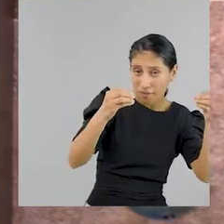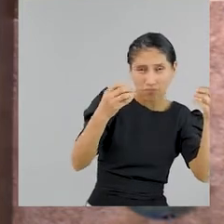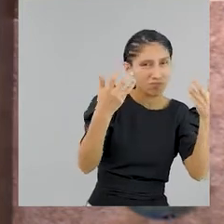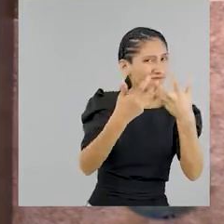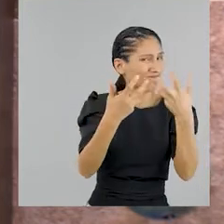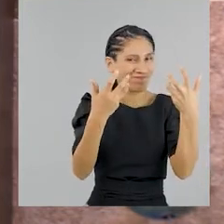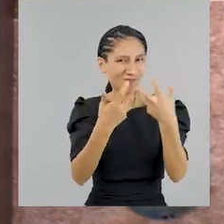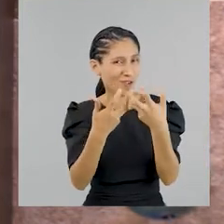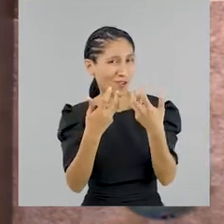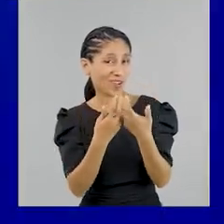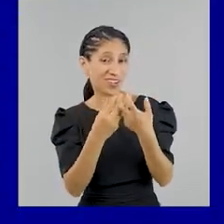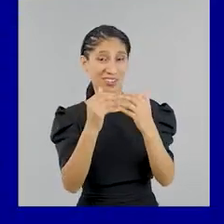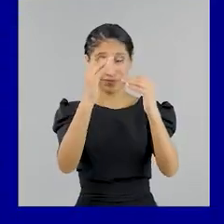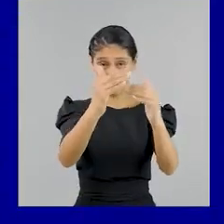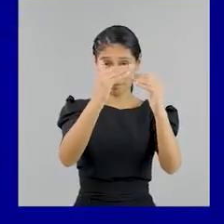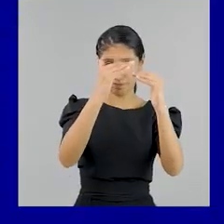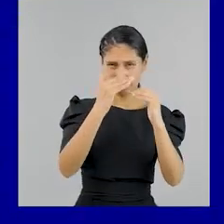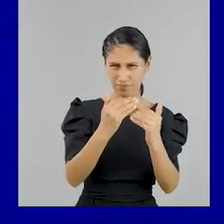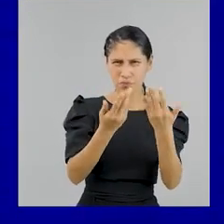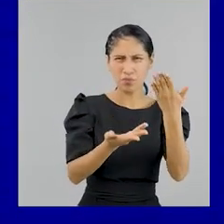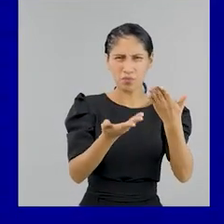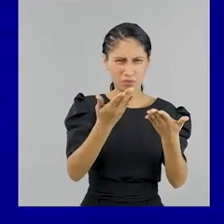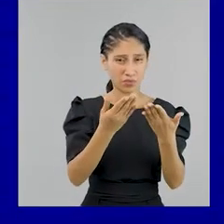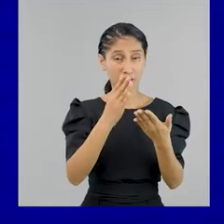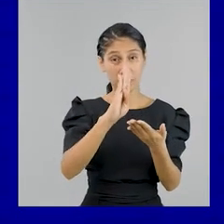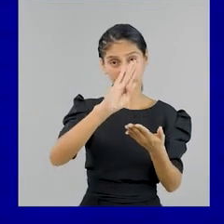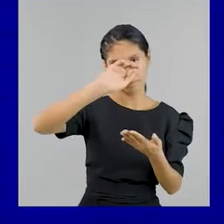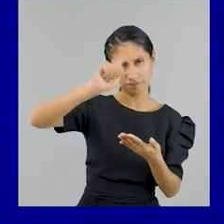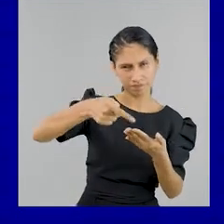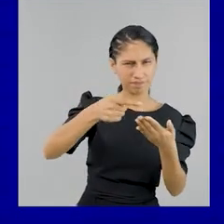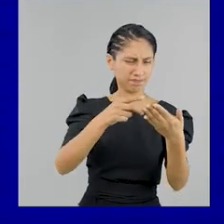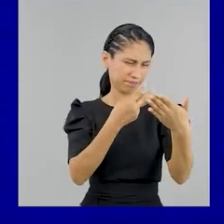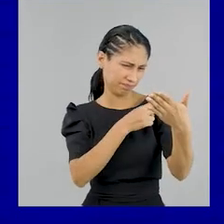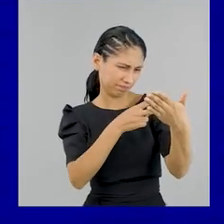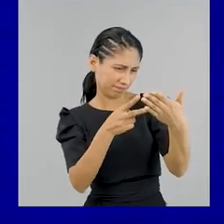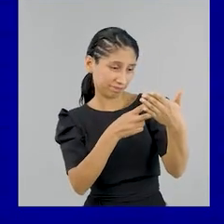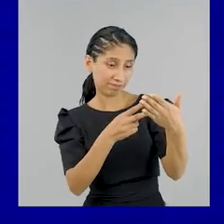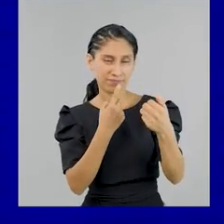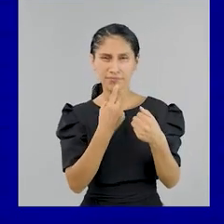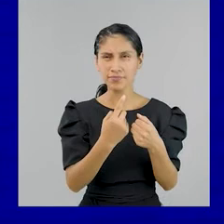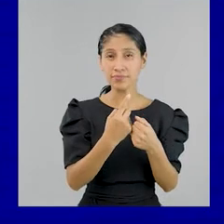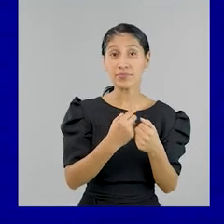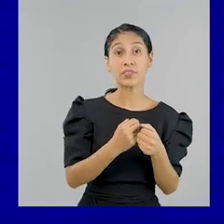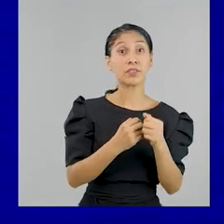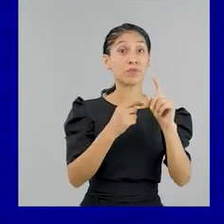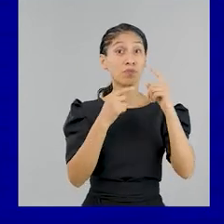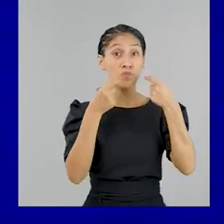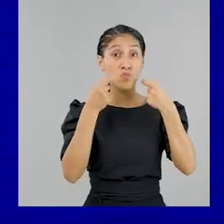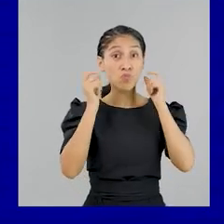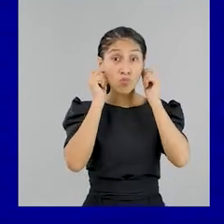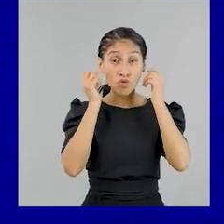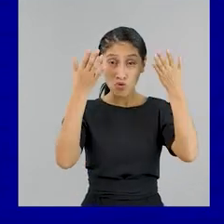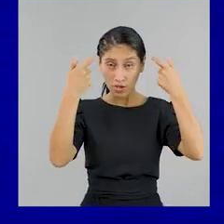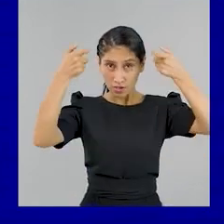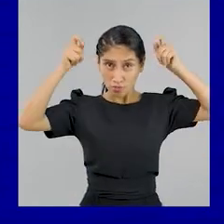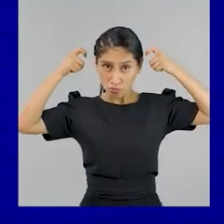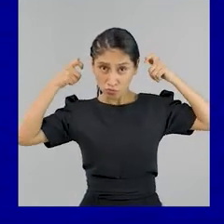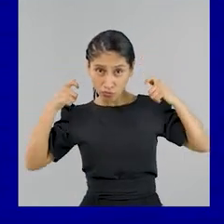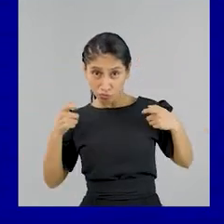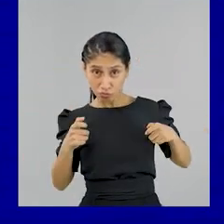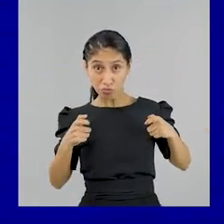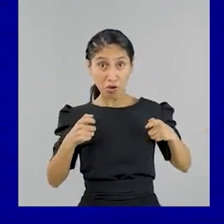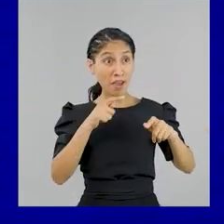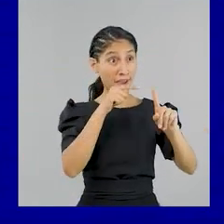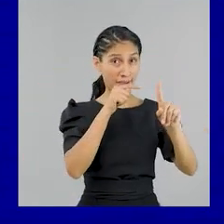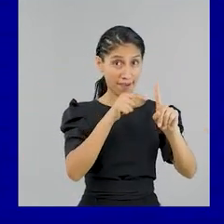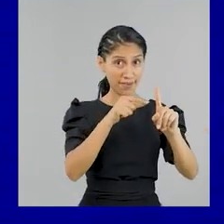quiere señalar. Ahora vemos la alternativa B. 100 años después de que Micaela Bastidas casi terminara